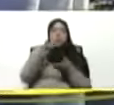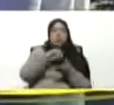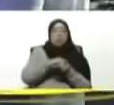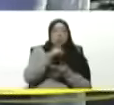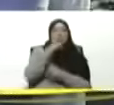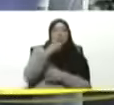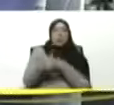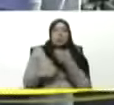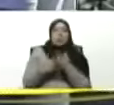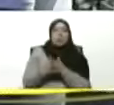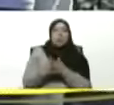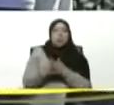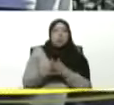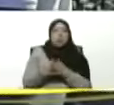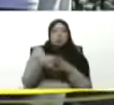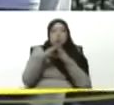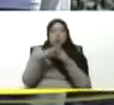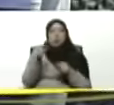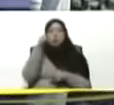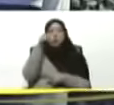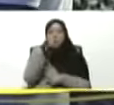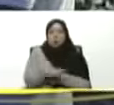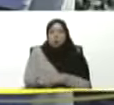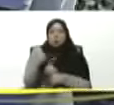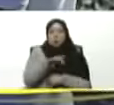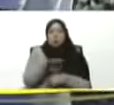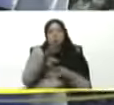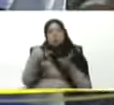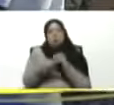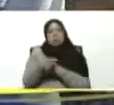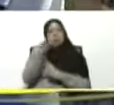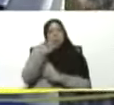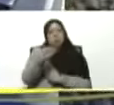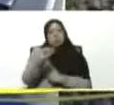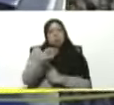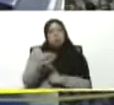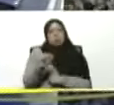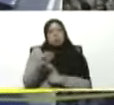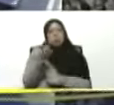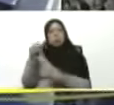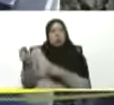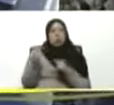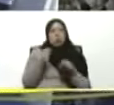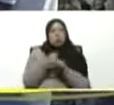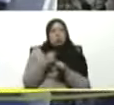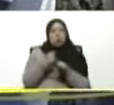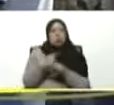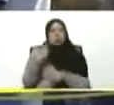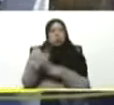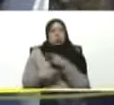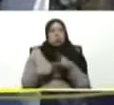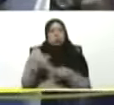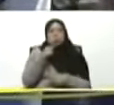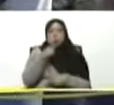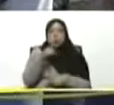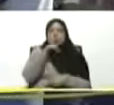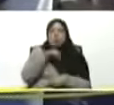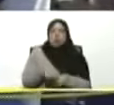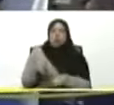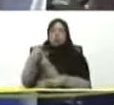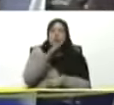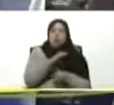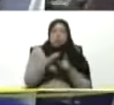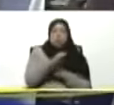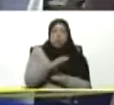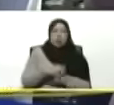reconstrucción y remodelación de todo el barrio para convertirlo en un punto turístico, una ruta turística histórica y